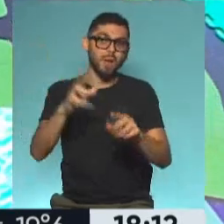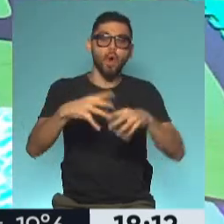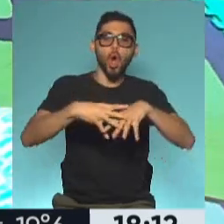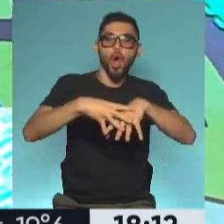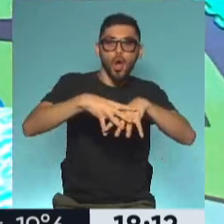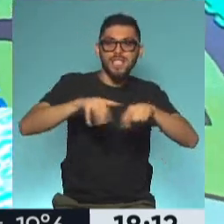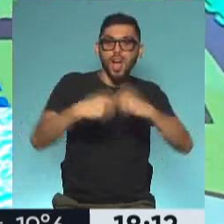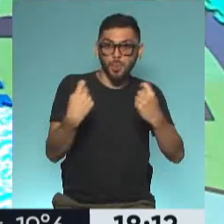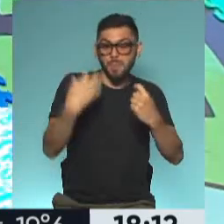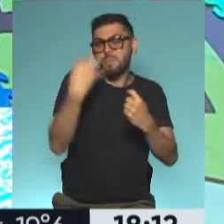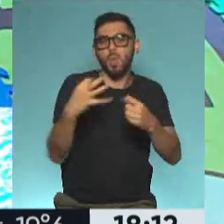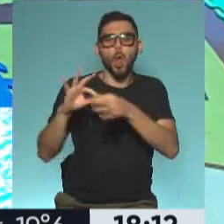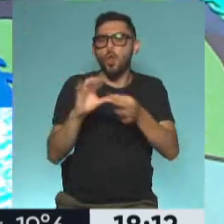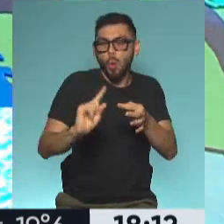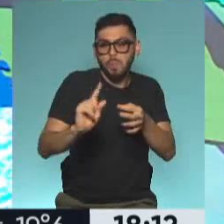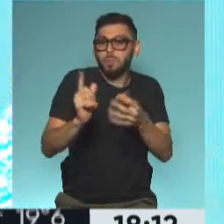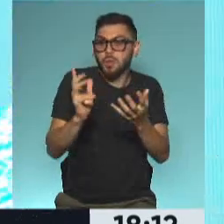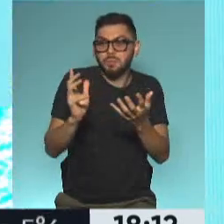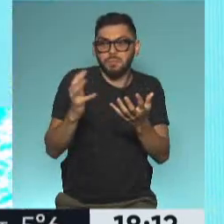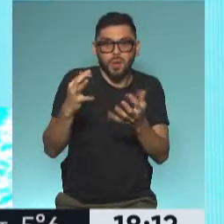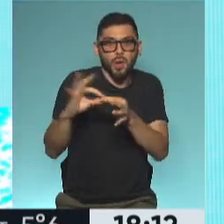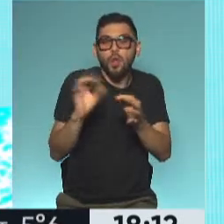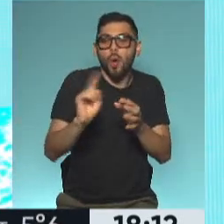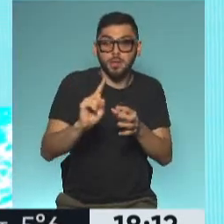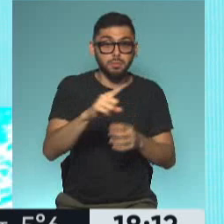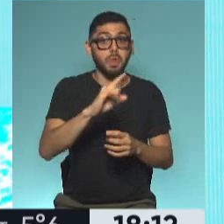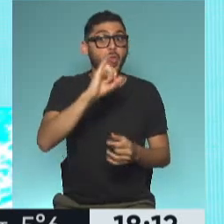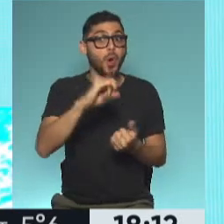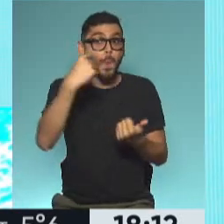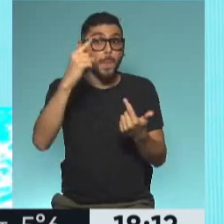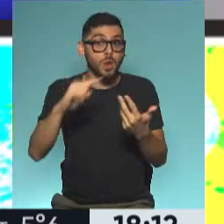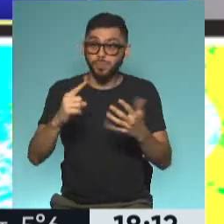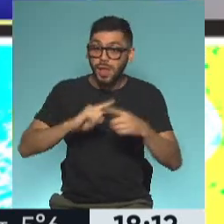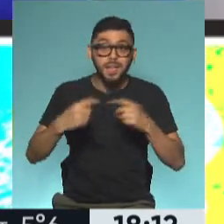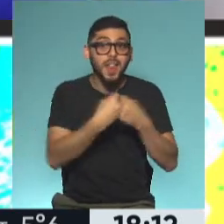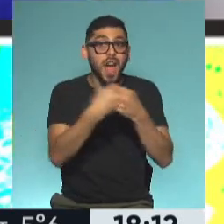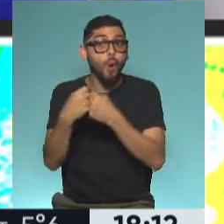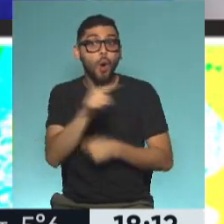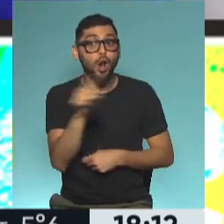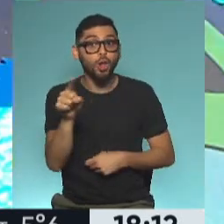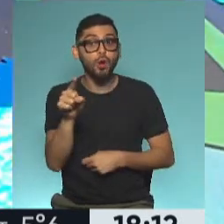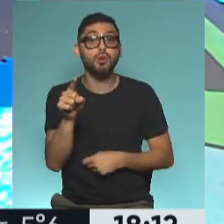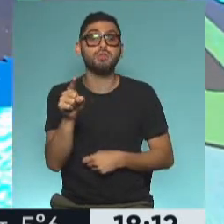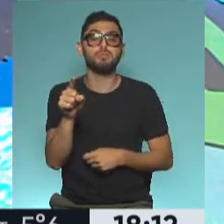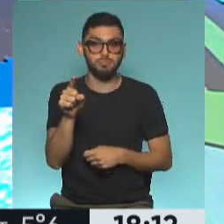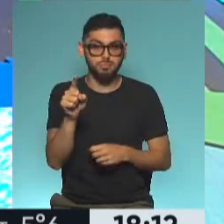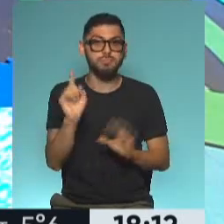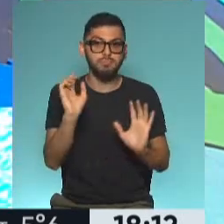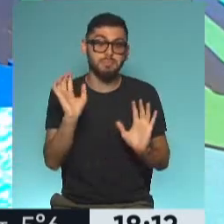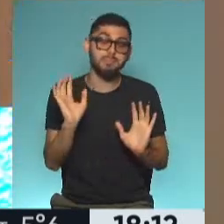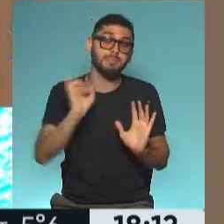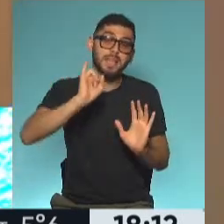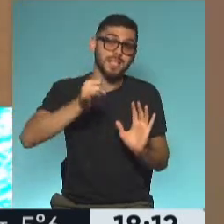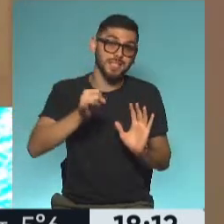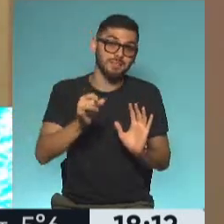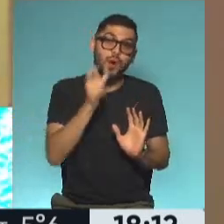Ya aprendimos que no. ¡Muy bien! ¿Coincidimos? ¿Coincidimos? Teolfa dijo un montón de cosas. ¿Estamos de acuerdo? ¿Todo el equipo está de acuerdo? Si sí, no tienen otra, así que era